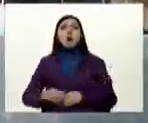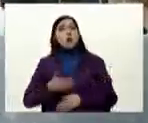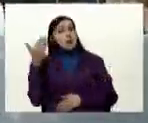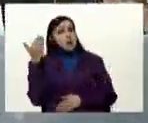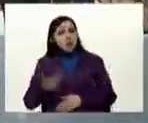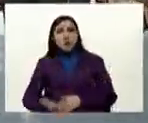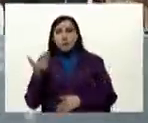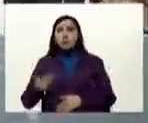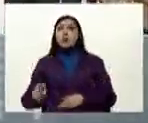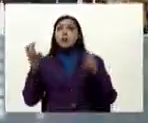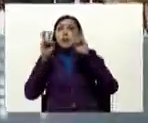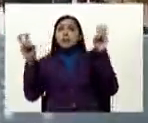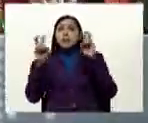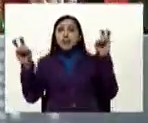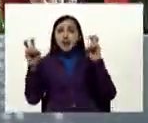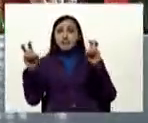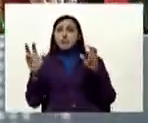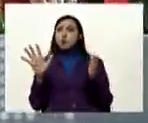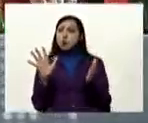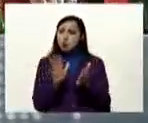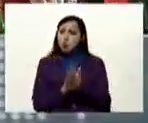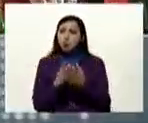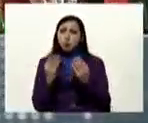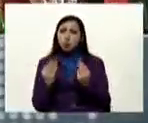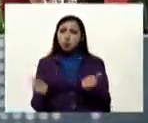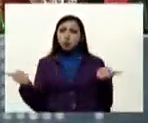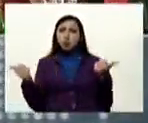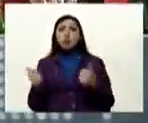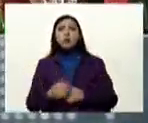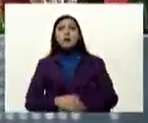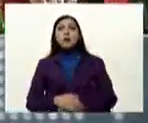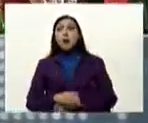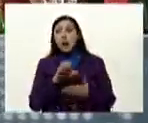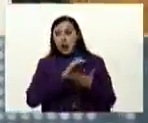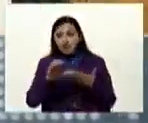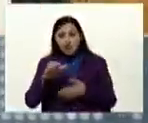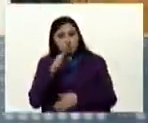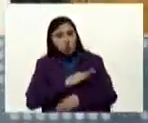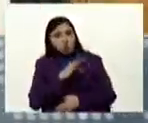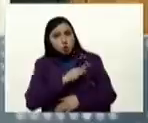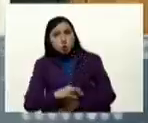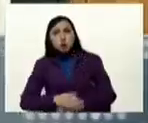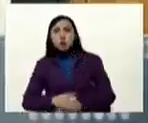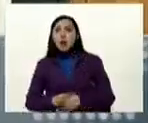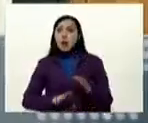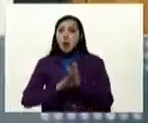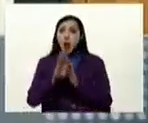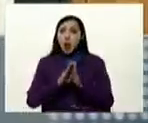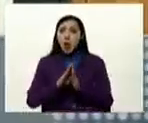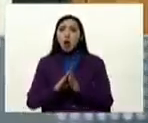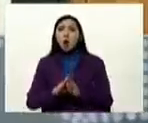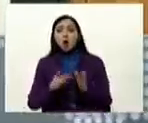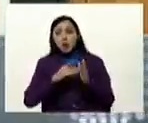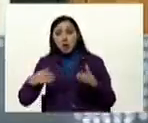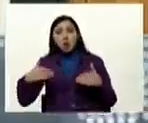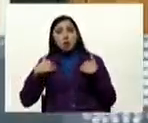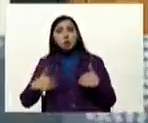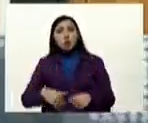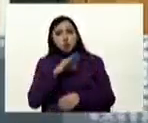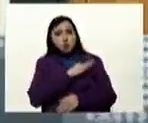fundamental, el alivio y superación de la pobreza, la inversión social, el desarrollo de los derechos sociales de los